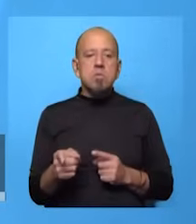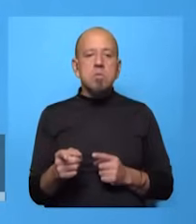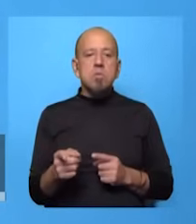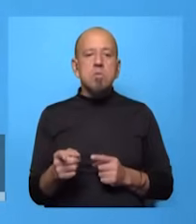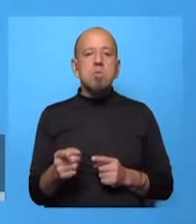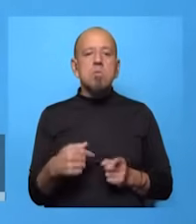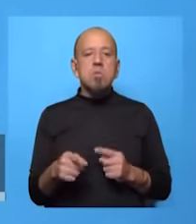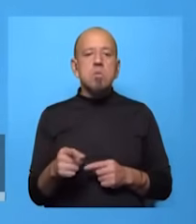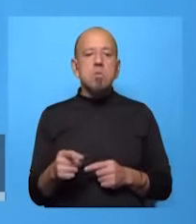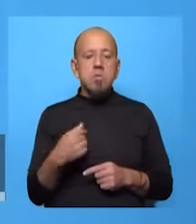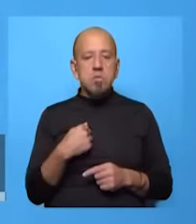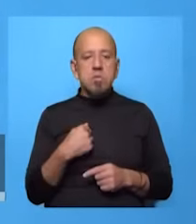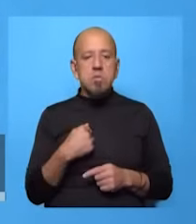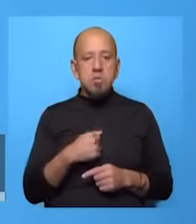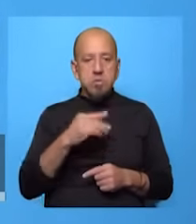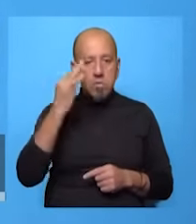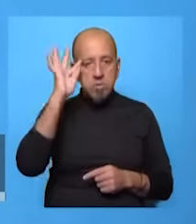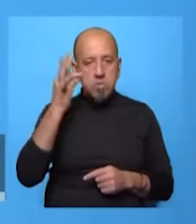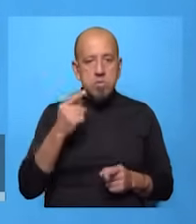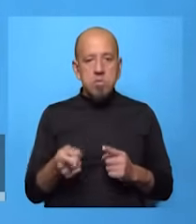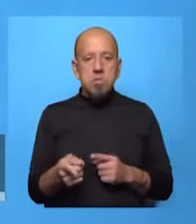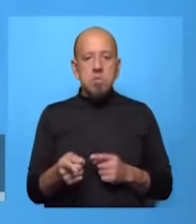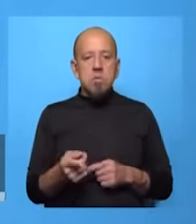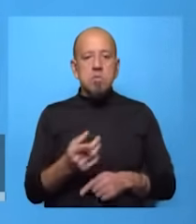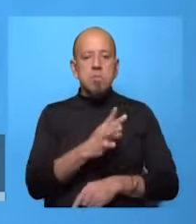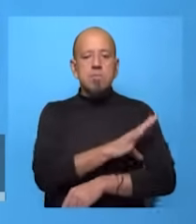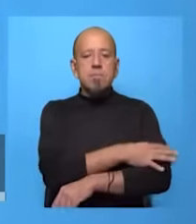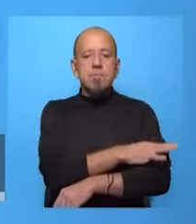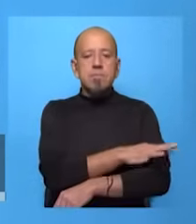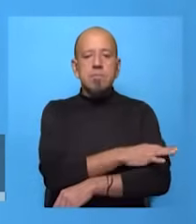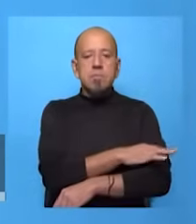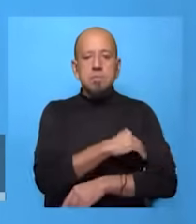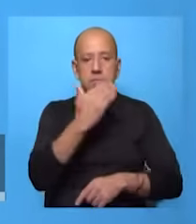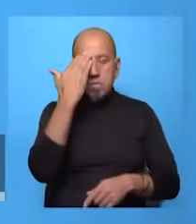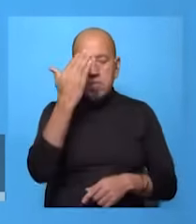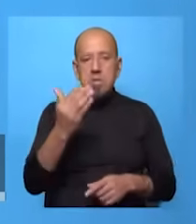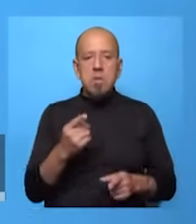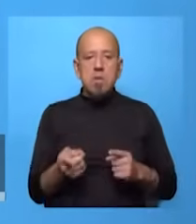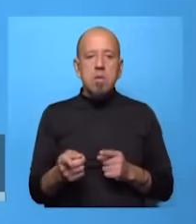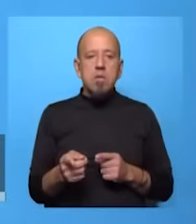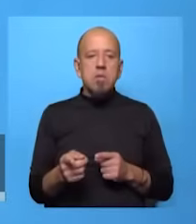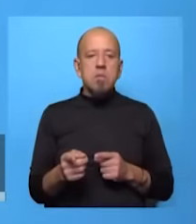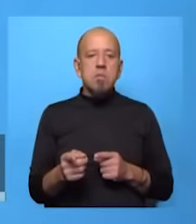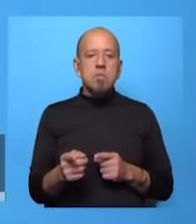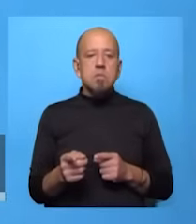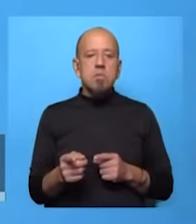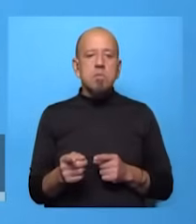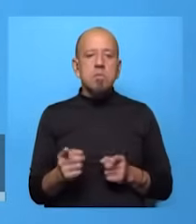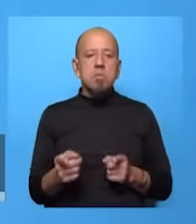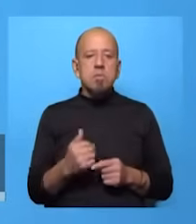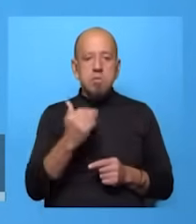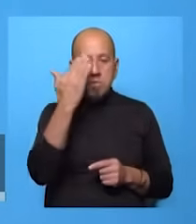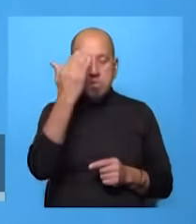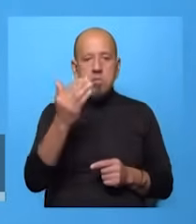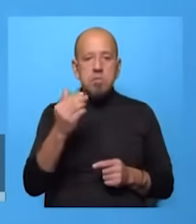octubre porque creo que el país necesita que or y el frente amplio vuelvan al gobierno que el frente es más la palabr específicas fue que el frente amplio